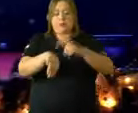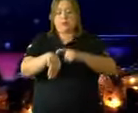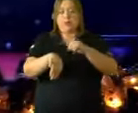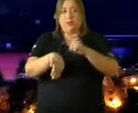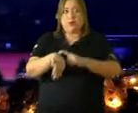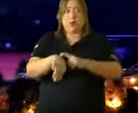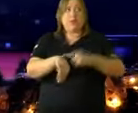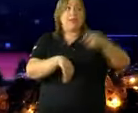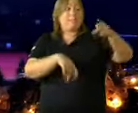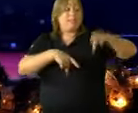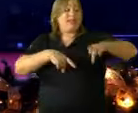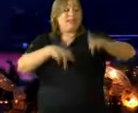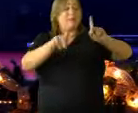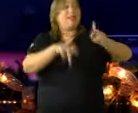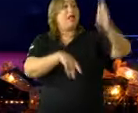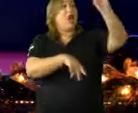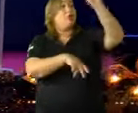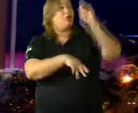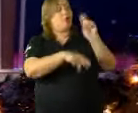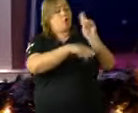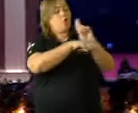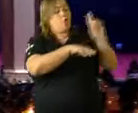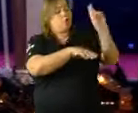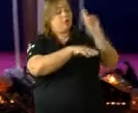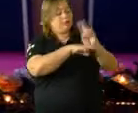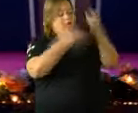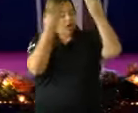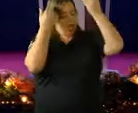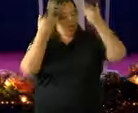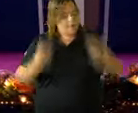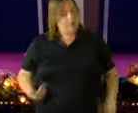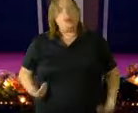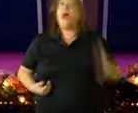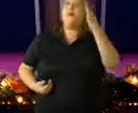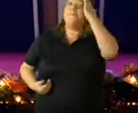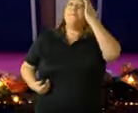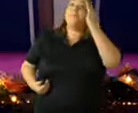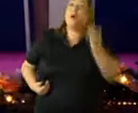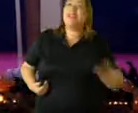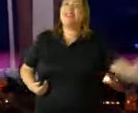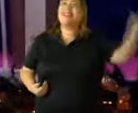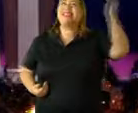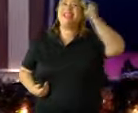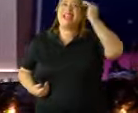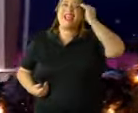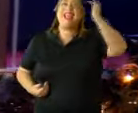usar por el Señor, no por emociones, sino por convicción de que es Dios.